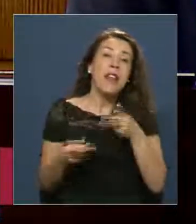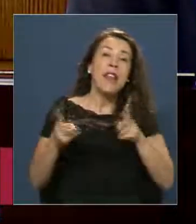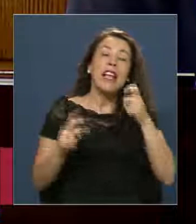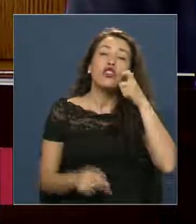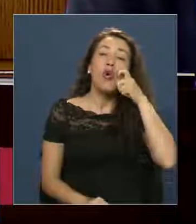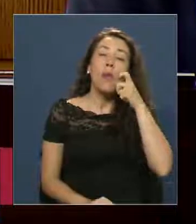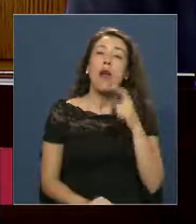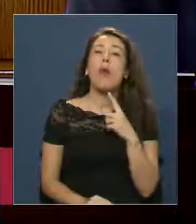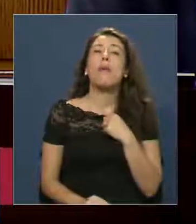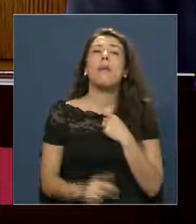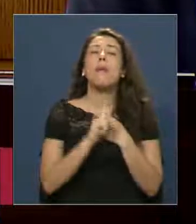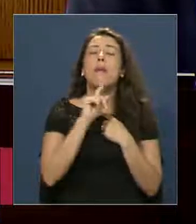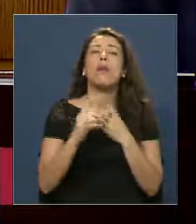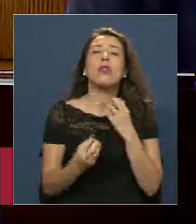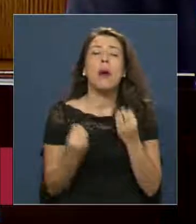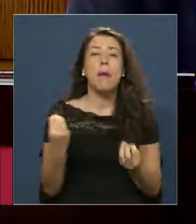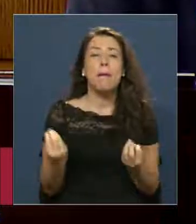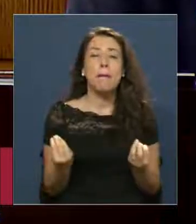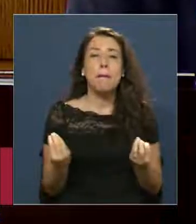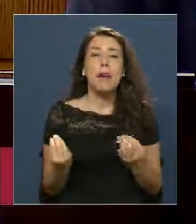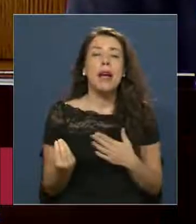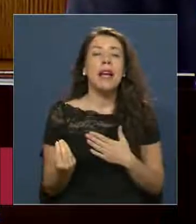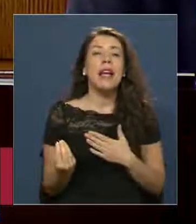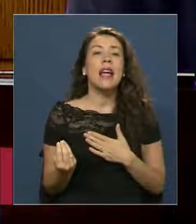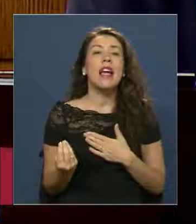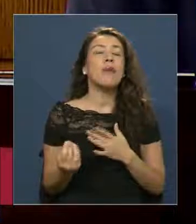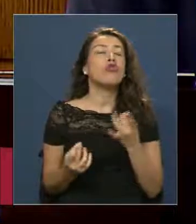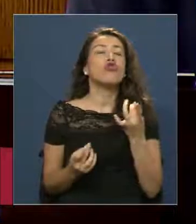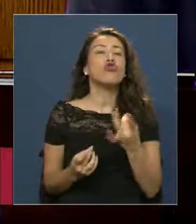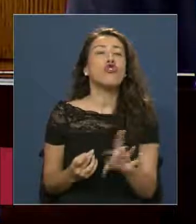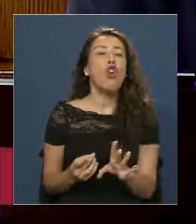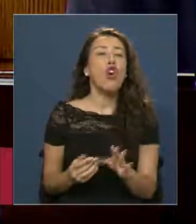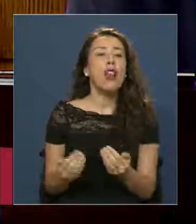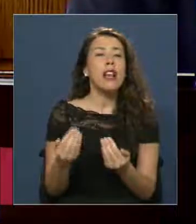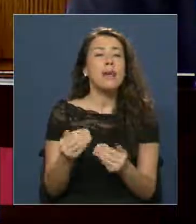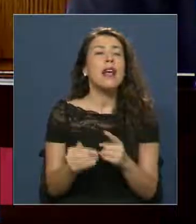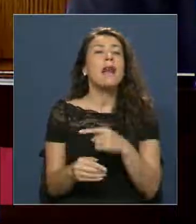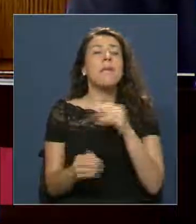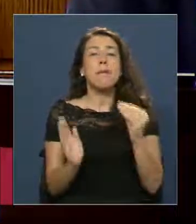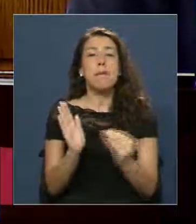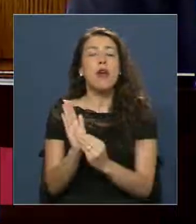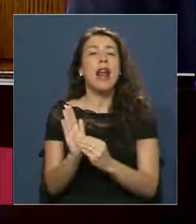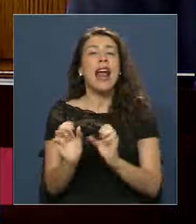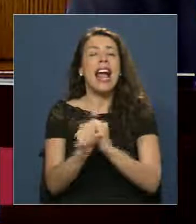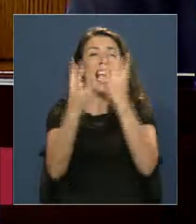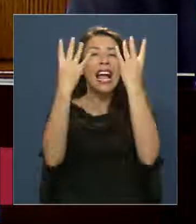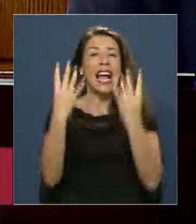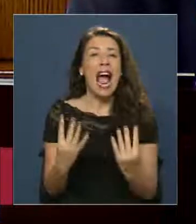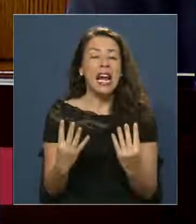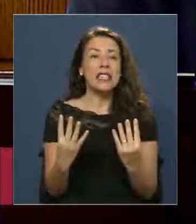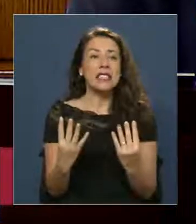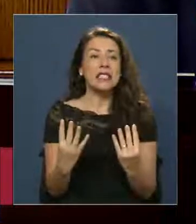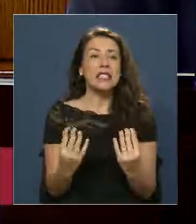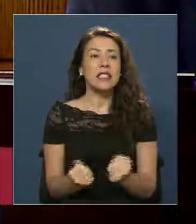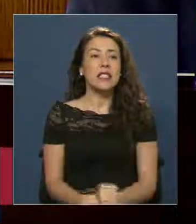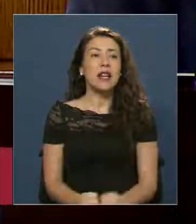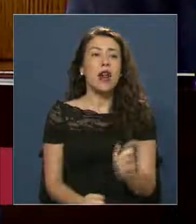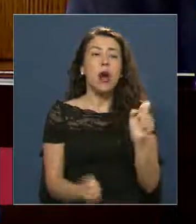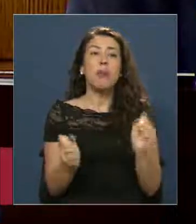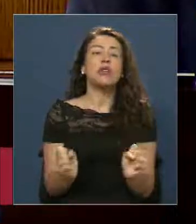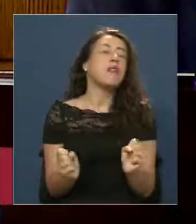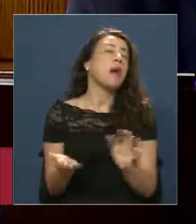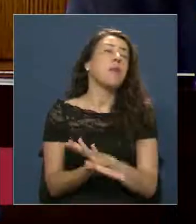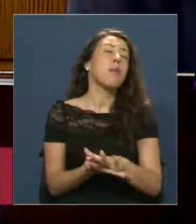es, ¿por qué queremos circunscribir con cárcel la posibilidad de que haya,